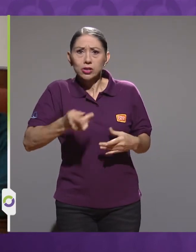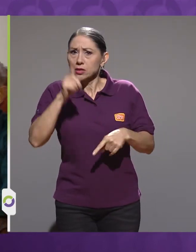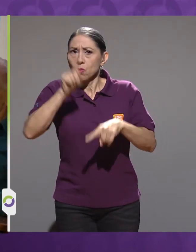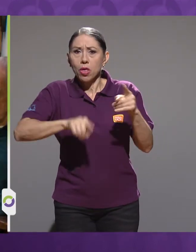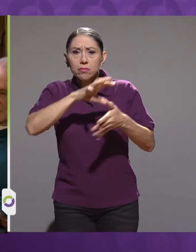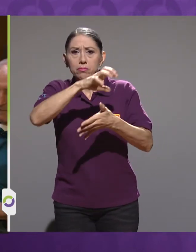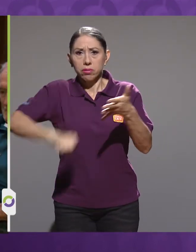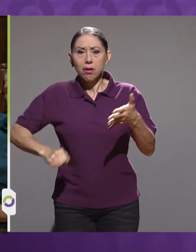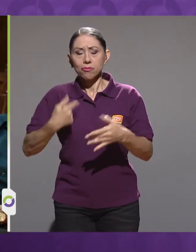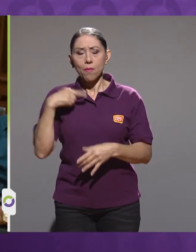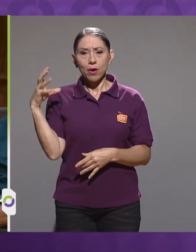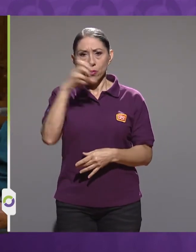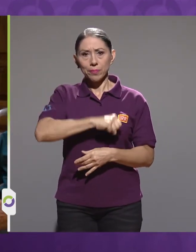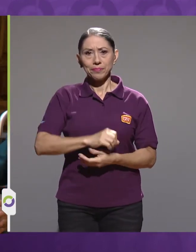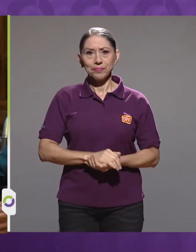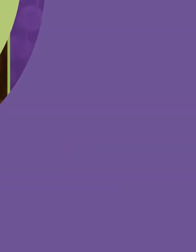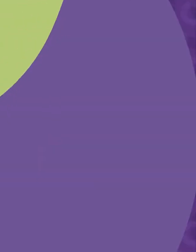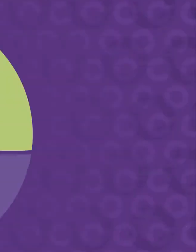patrimonio.